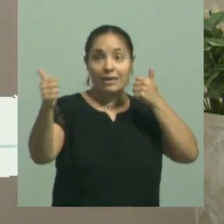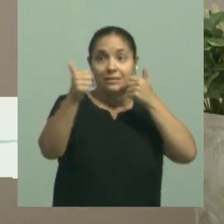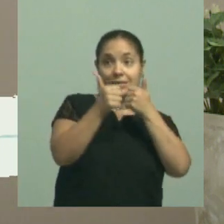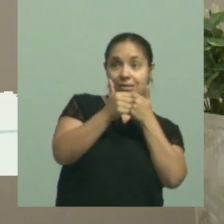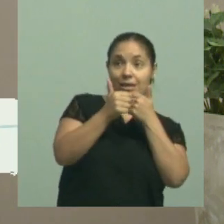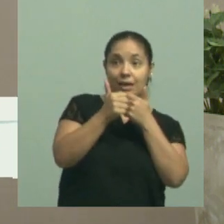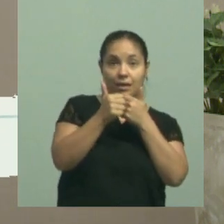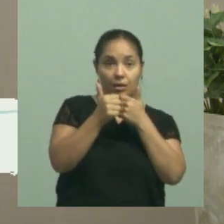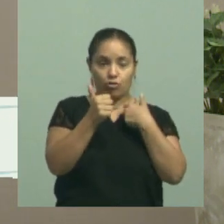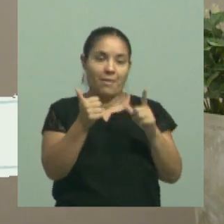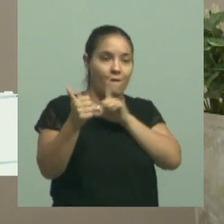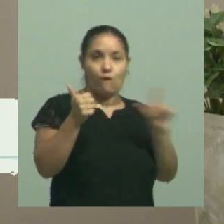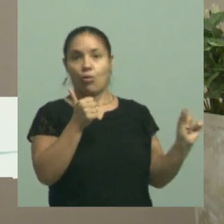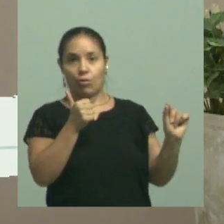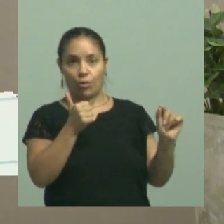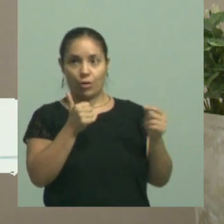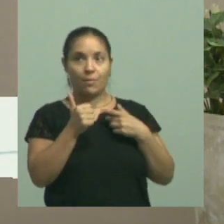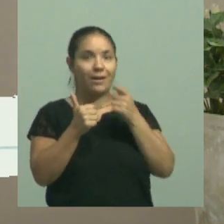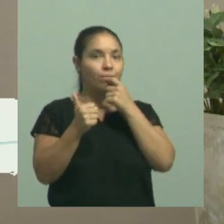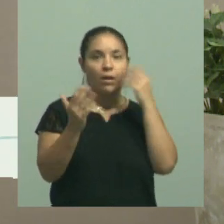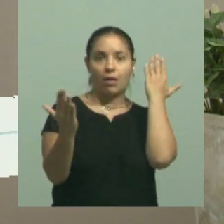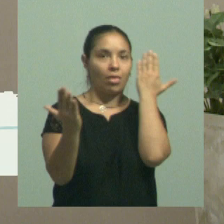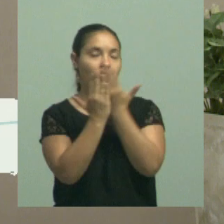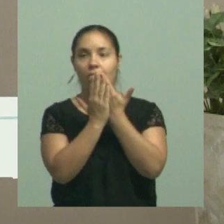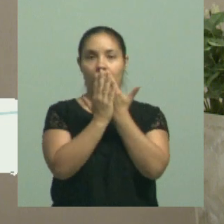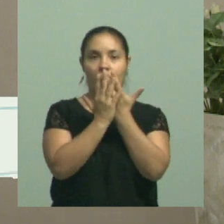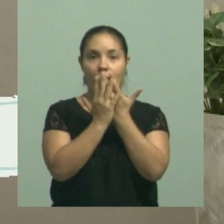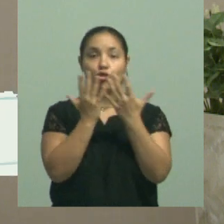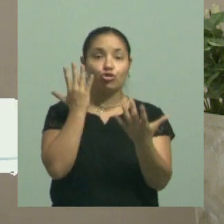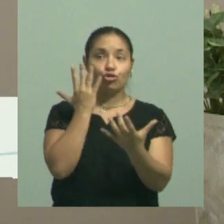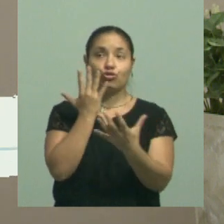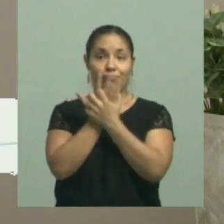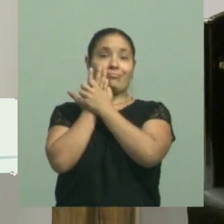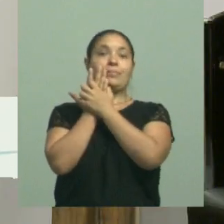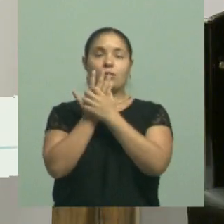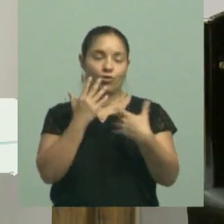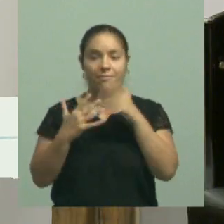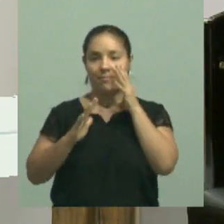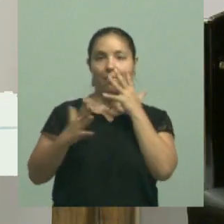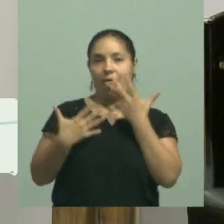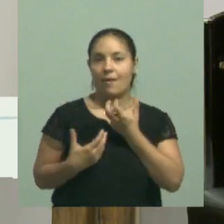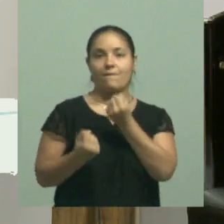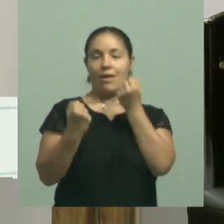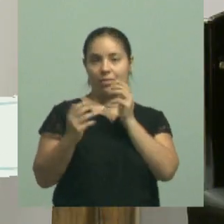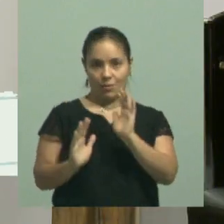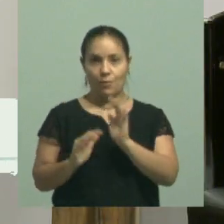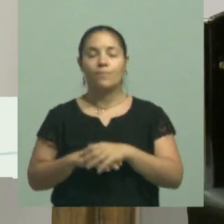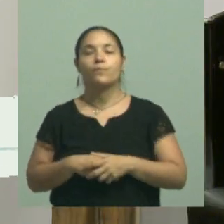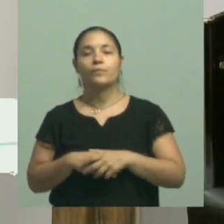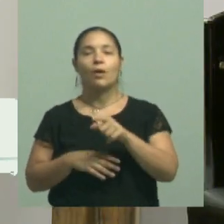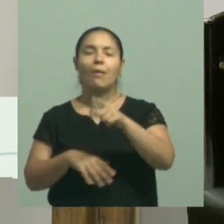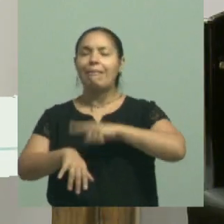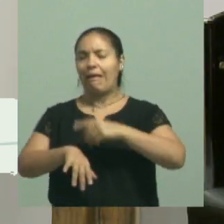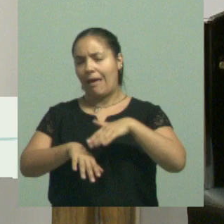que me trate de ir. Cuando ya estamos en la situación donde me tengo que defender, la decisión es me defiendo. Patricia, vos que estás en esto hace tiempo, ¿no?